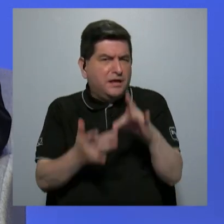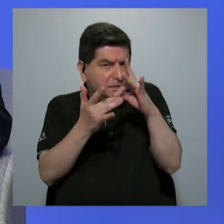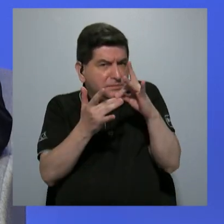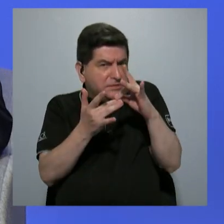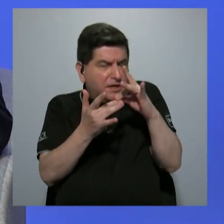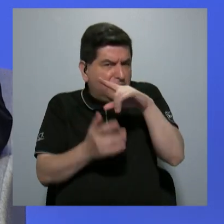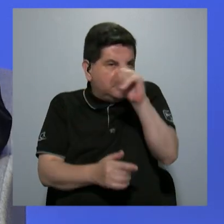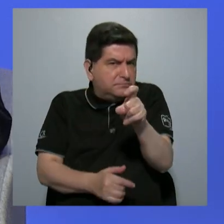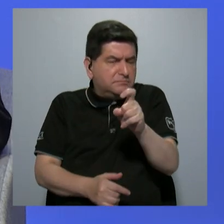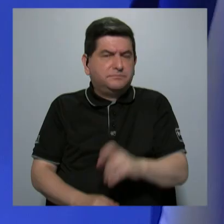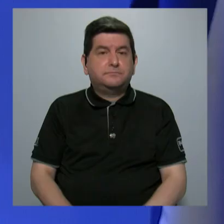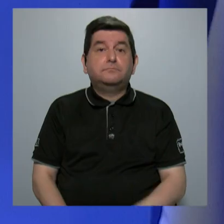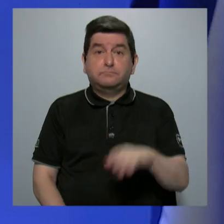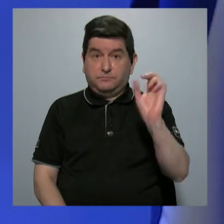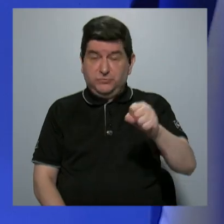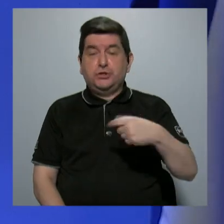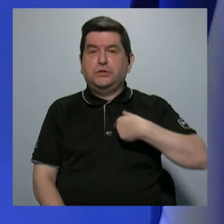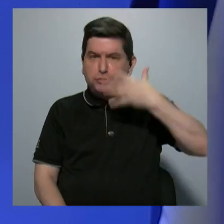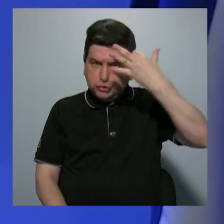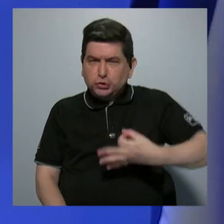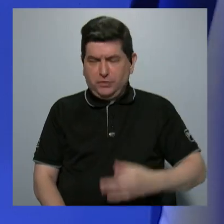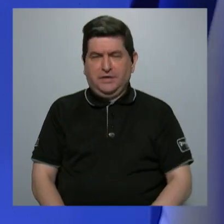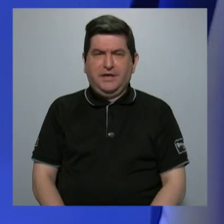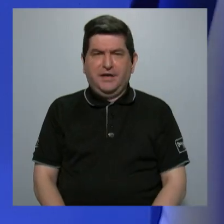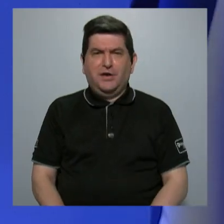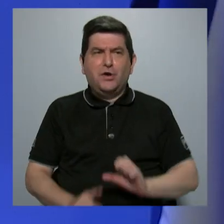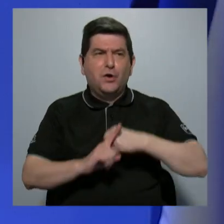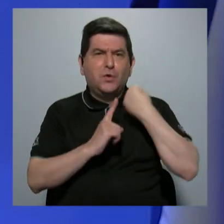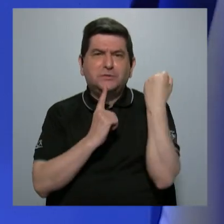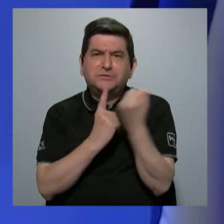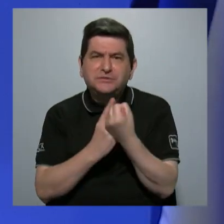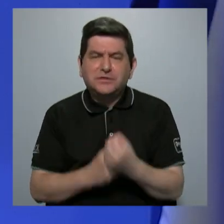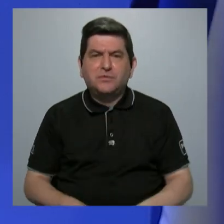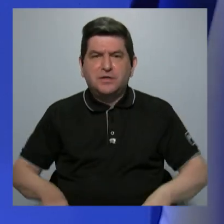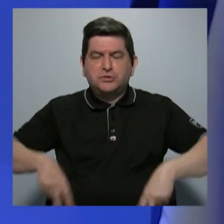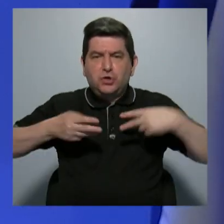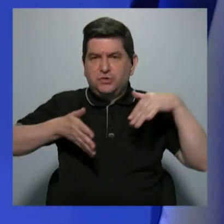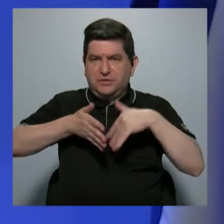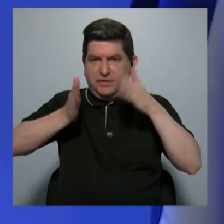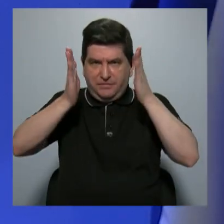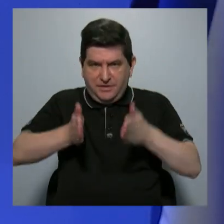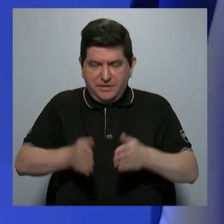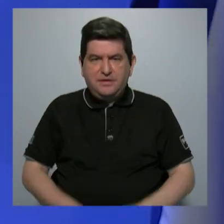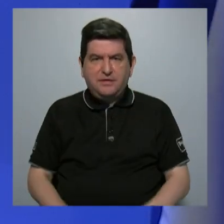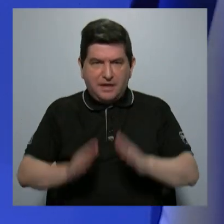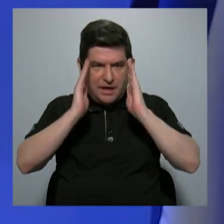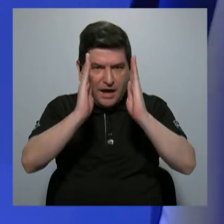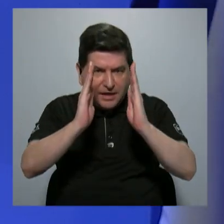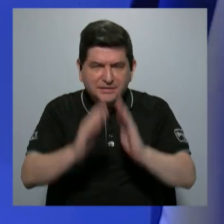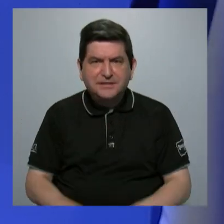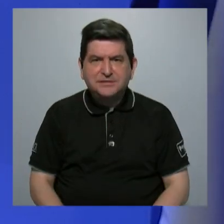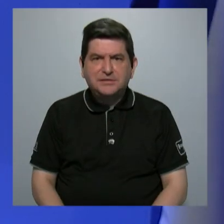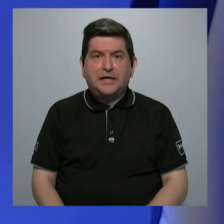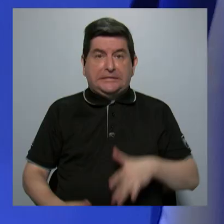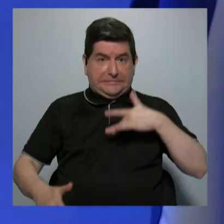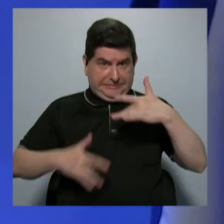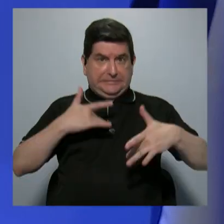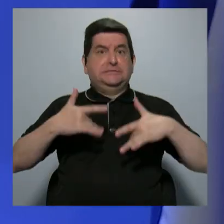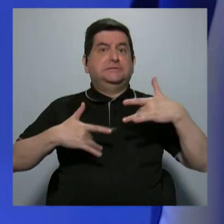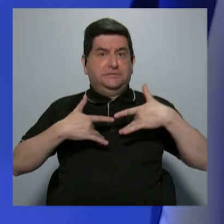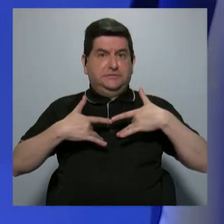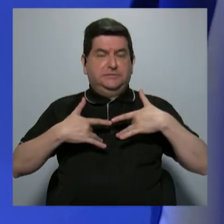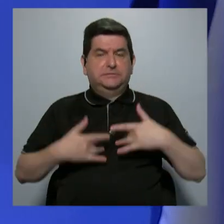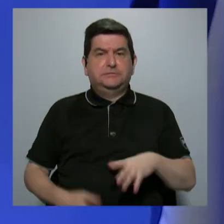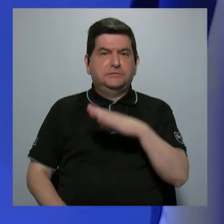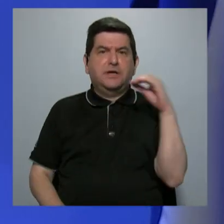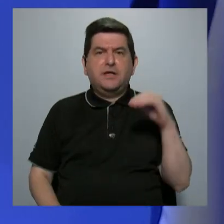particularmente? Claro, yo creo que, vamos a ver, la cuestión de la vida estudiantil hay que abordarla con muchísima sensibilidad